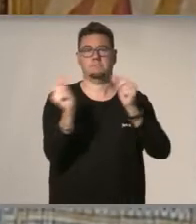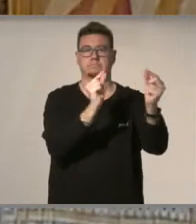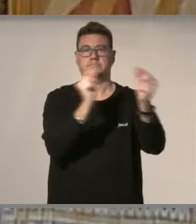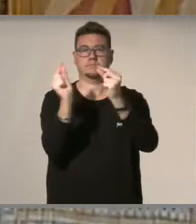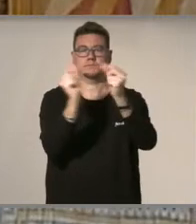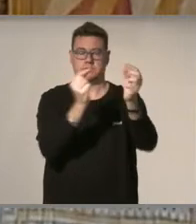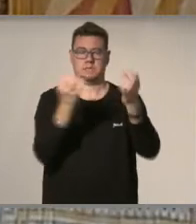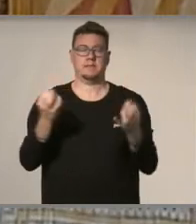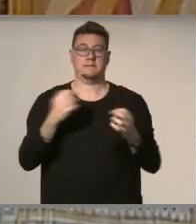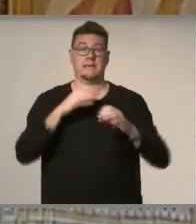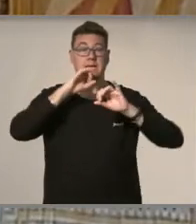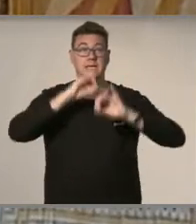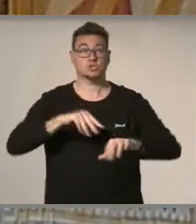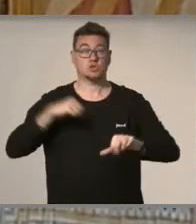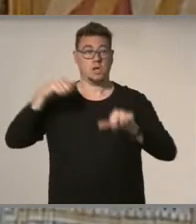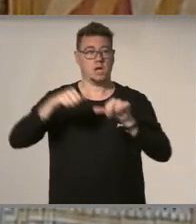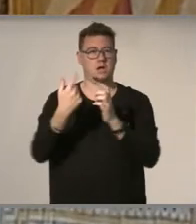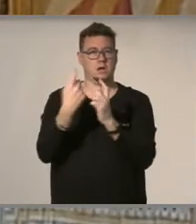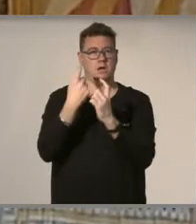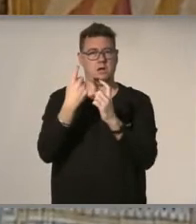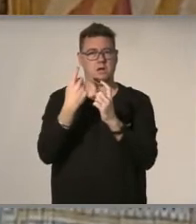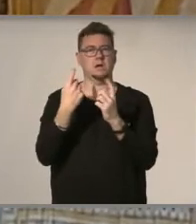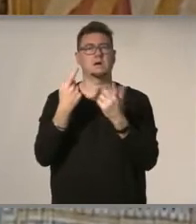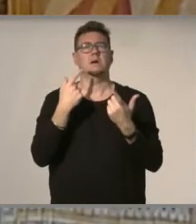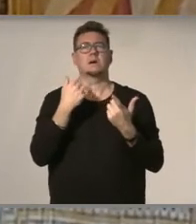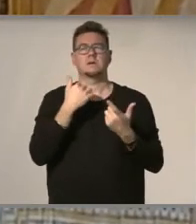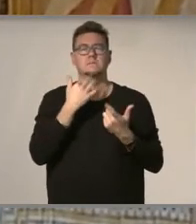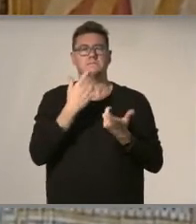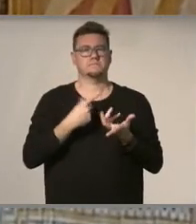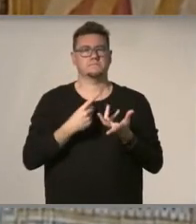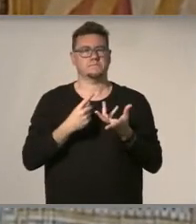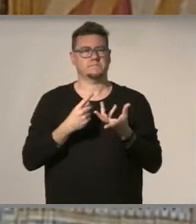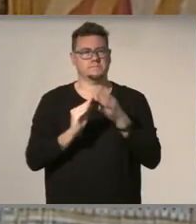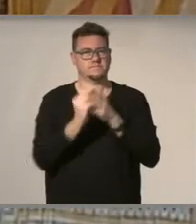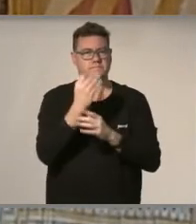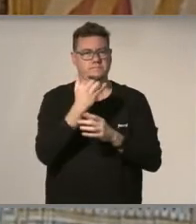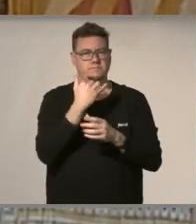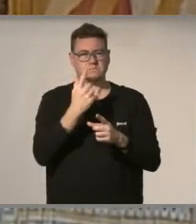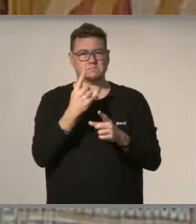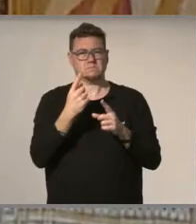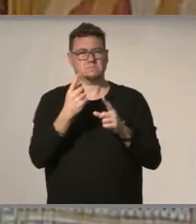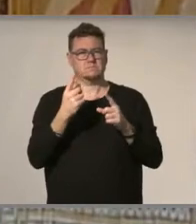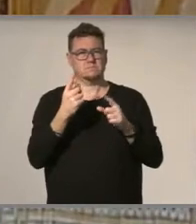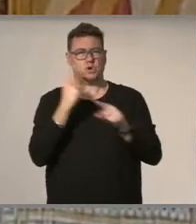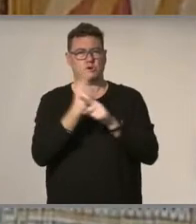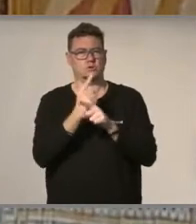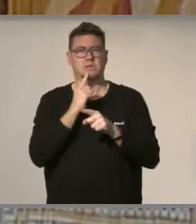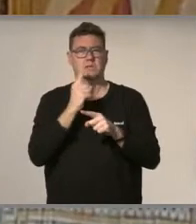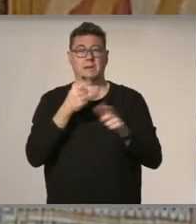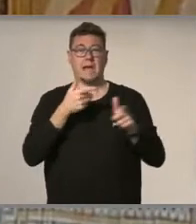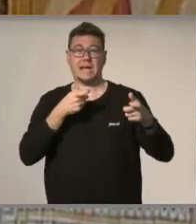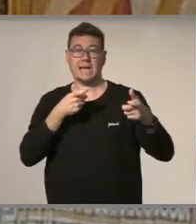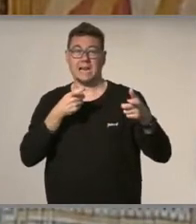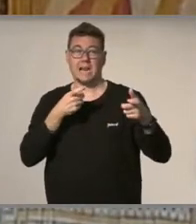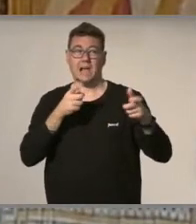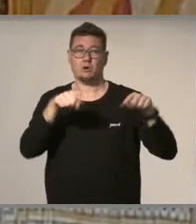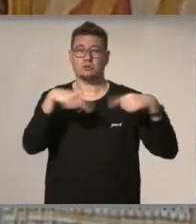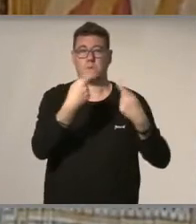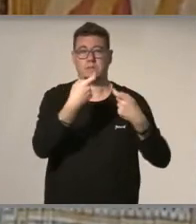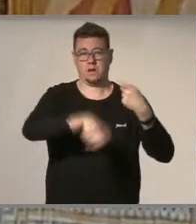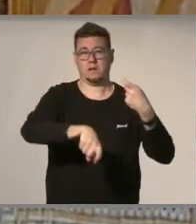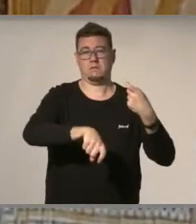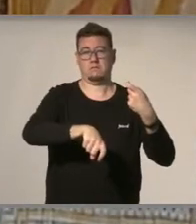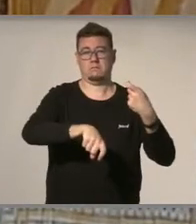La historia nos lo enseña. Nada fértil y perdurable se ha construido nunca a la contra. De las trincheras solo salen heridos y la división nos